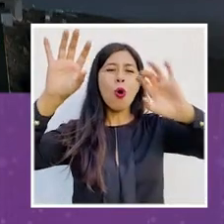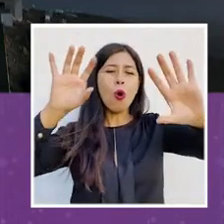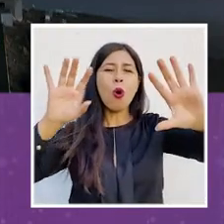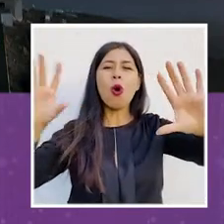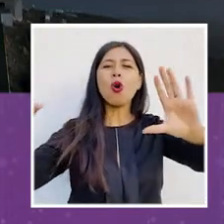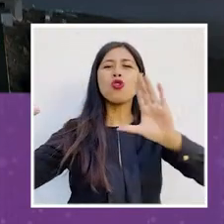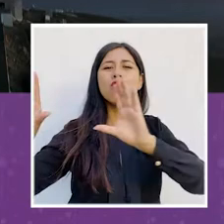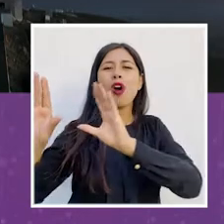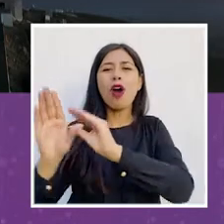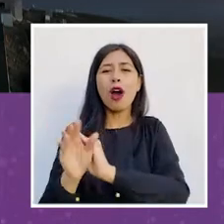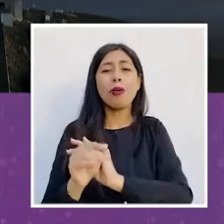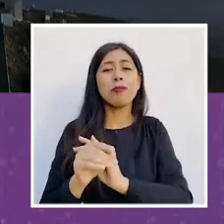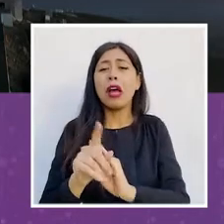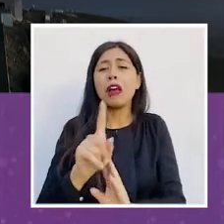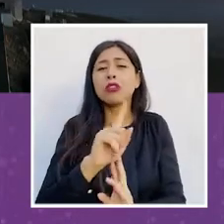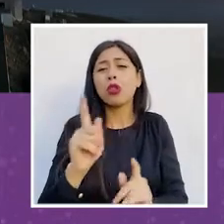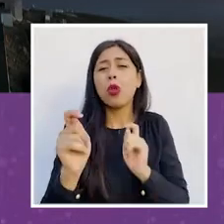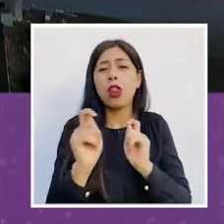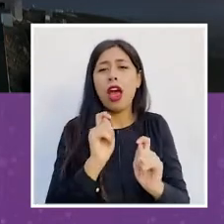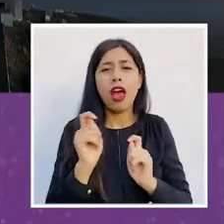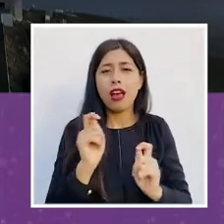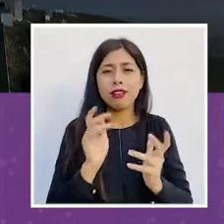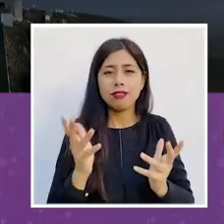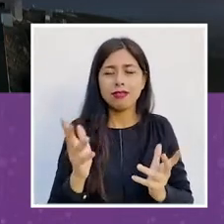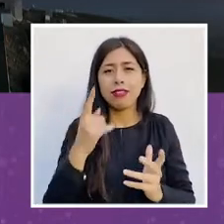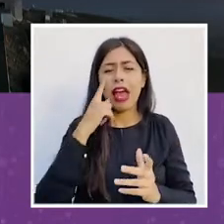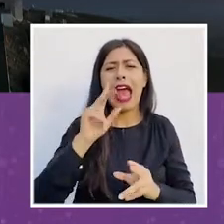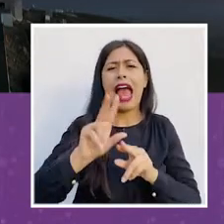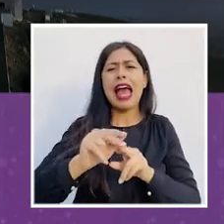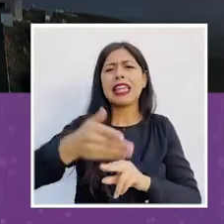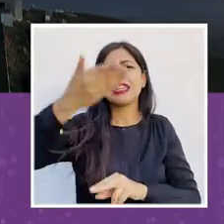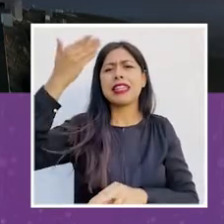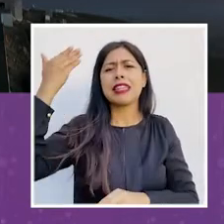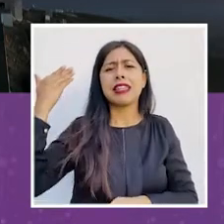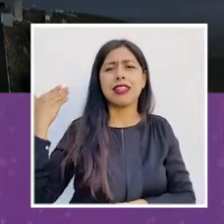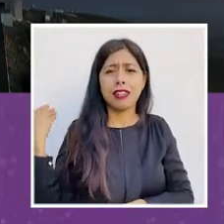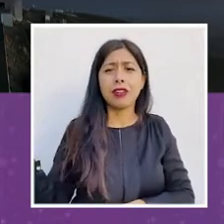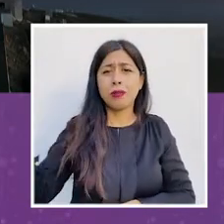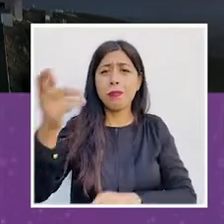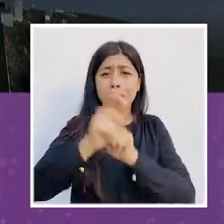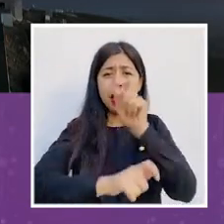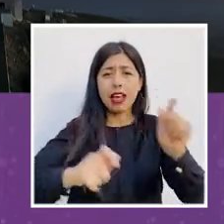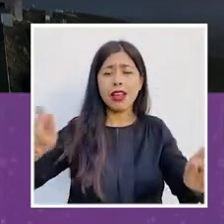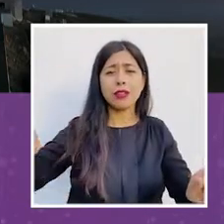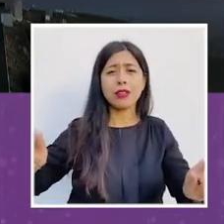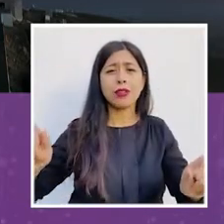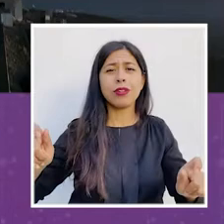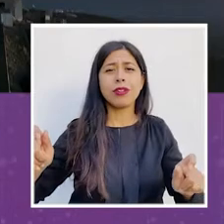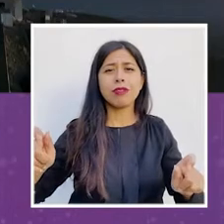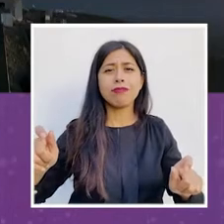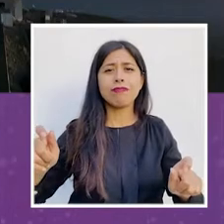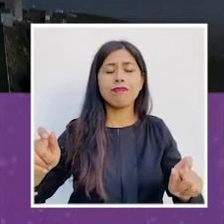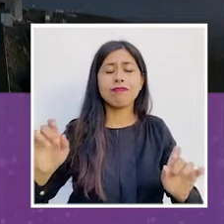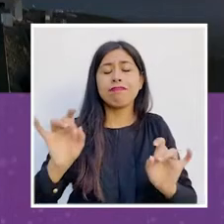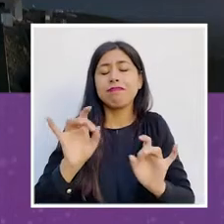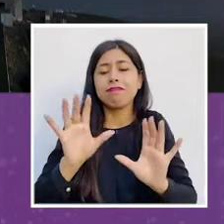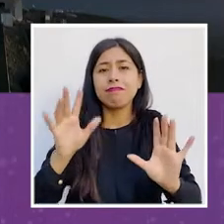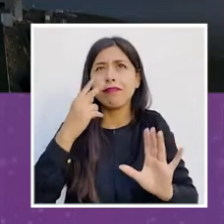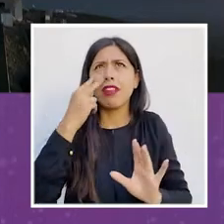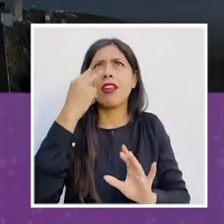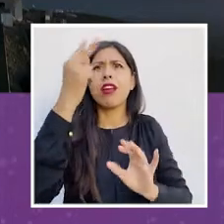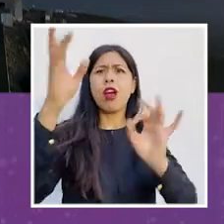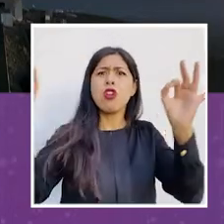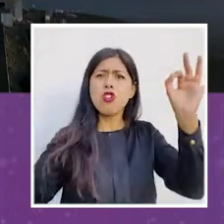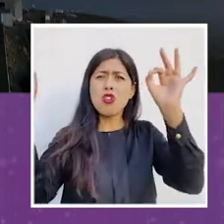luces y de sombras que son muy inofensivos. Actiguamente nuestros antepasados cuando de